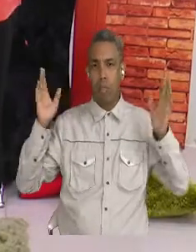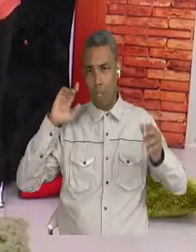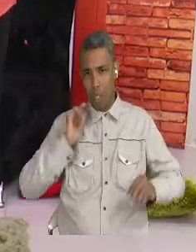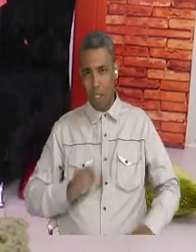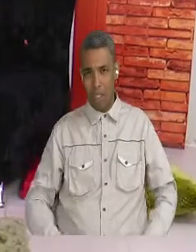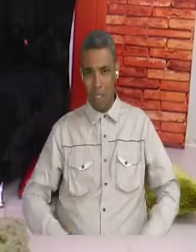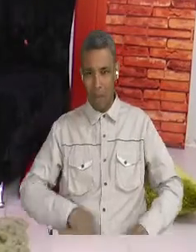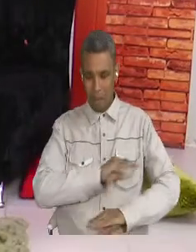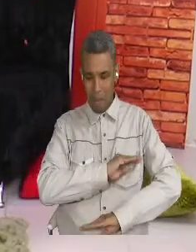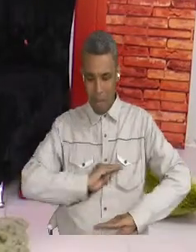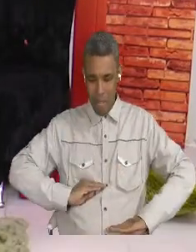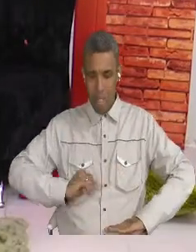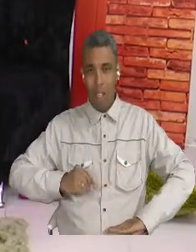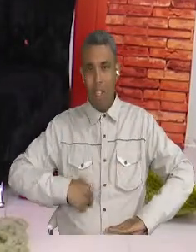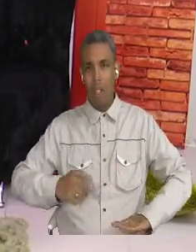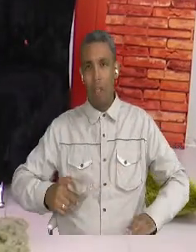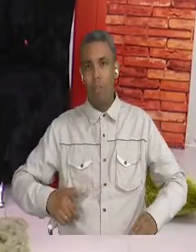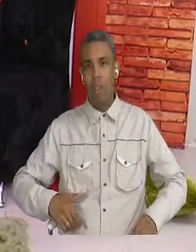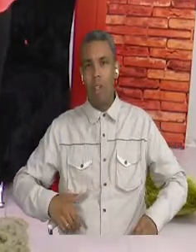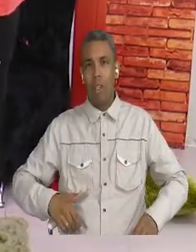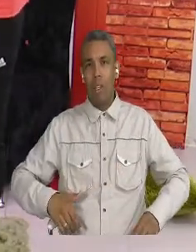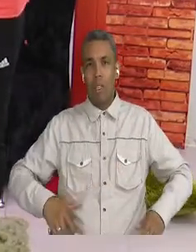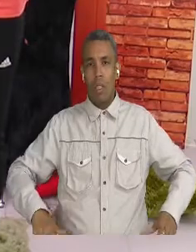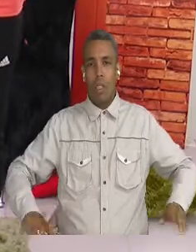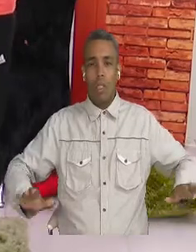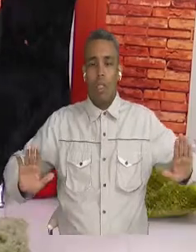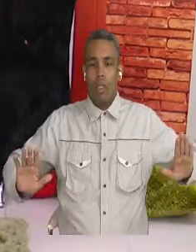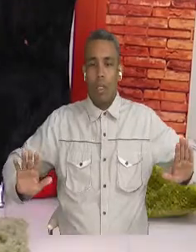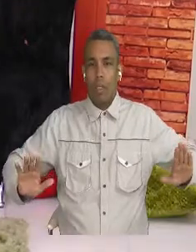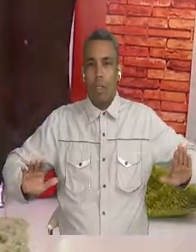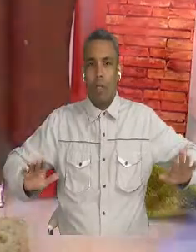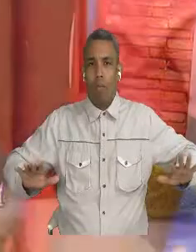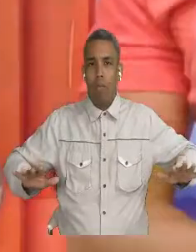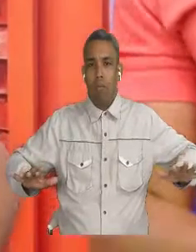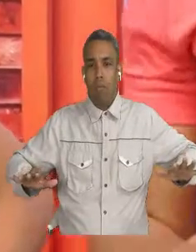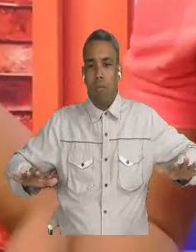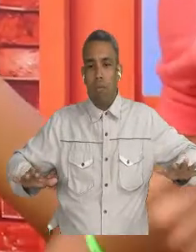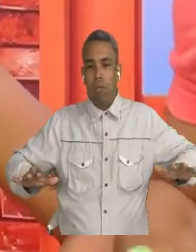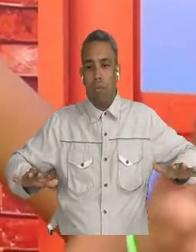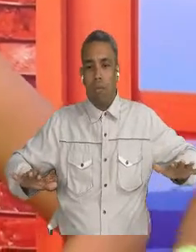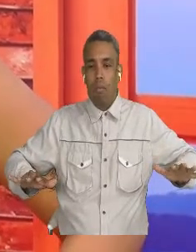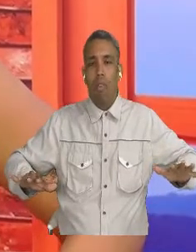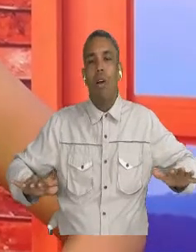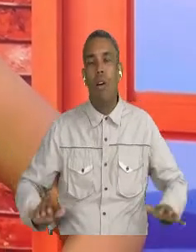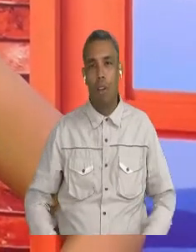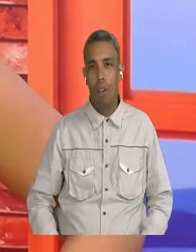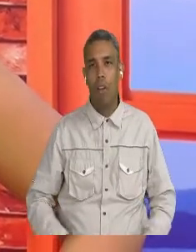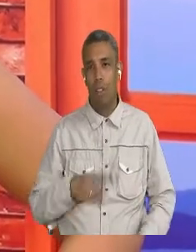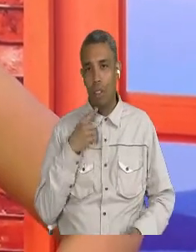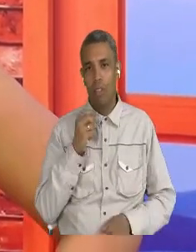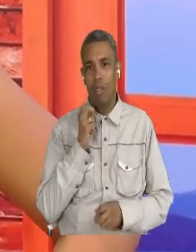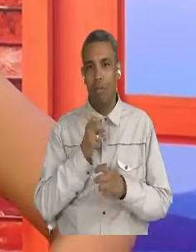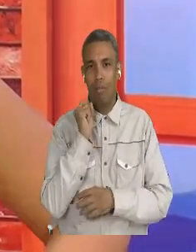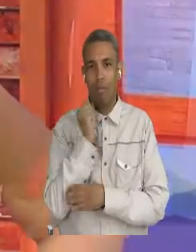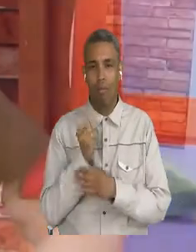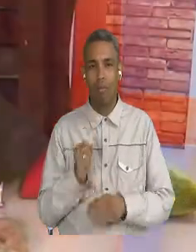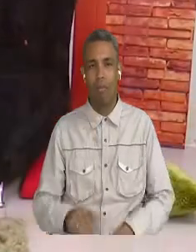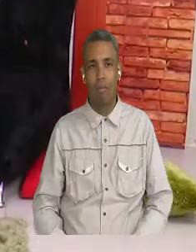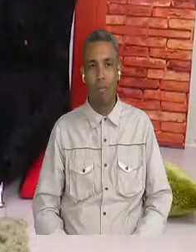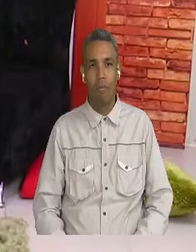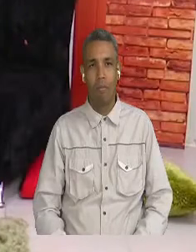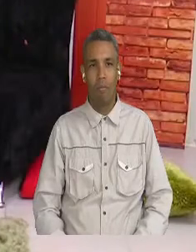¿qué pasa? ¿Qué te está pasando? Tiembla, tiembla mucho. Tiembla mucho el cuerpo, por la misma debilidad que tiene la zona media. Si nosotros tenemos el